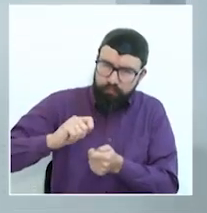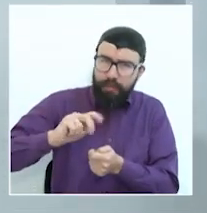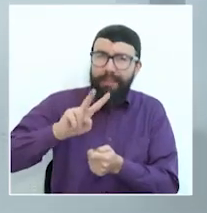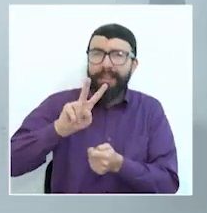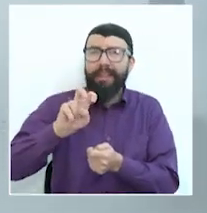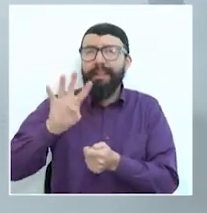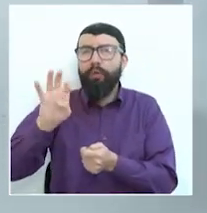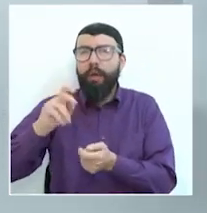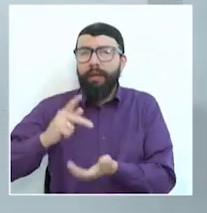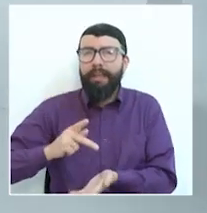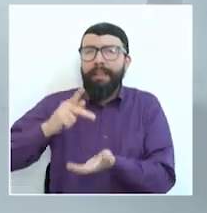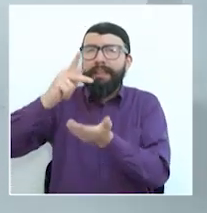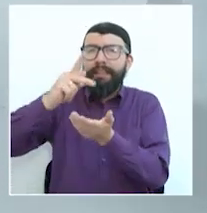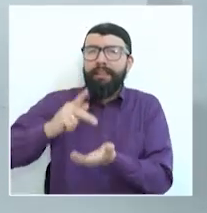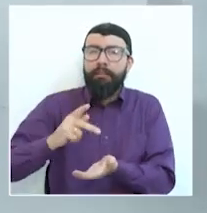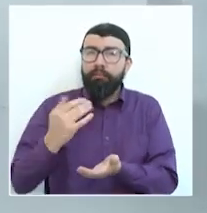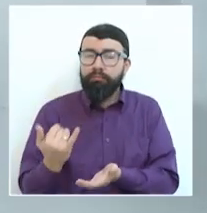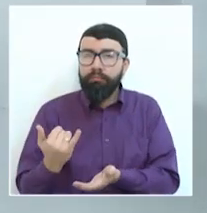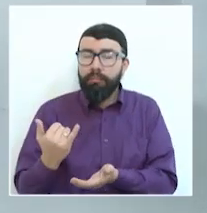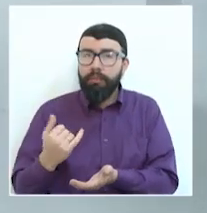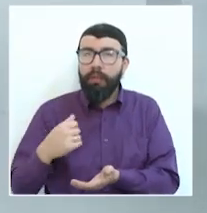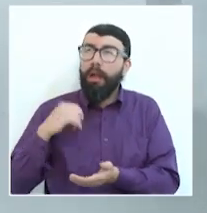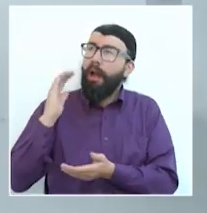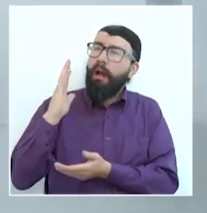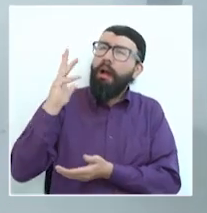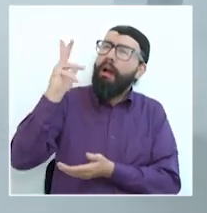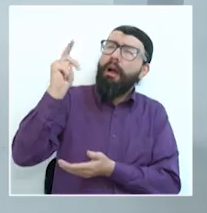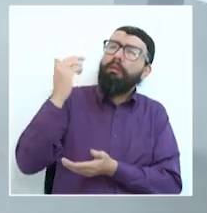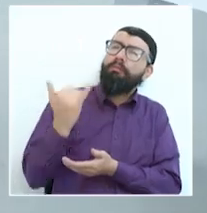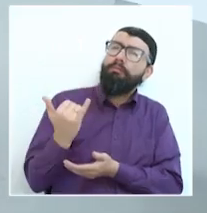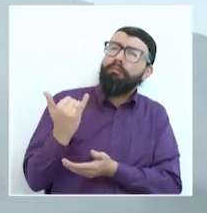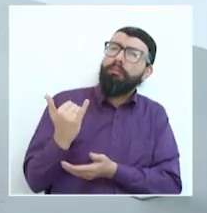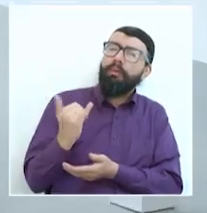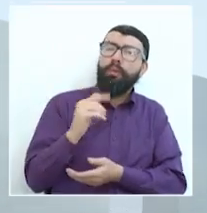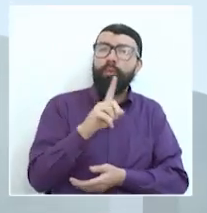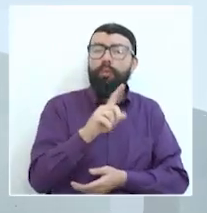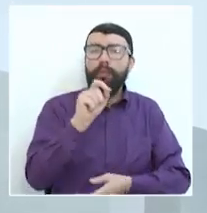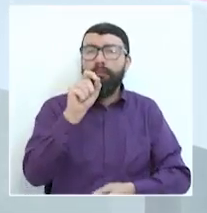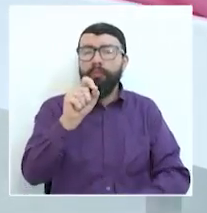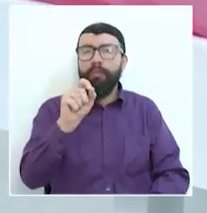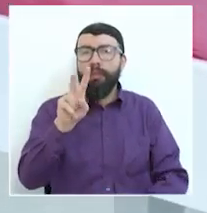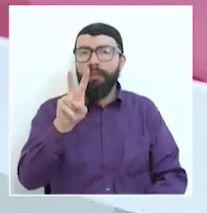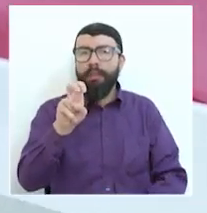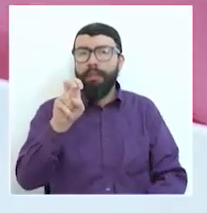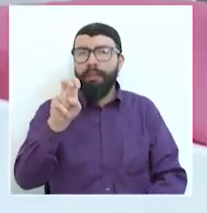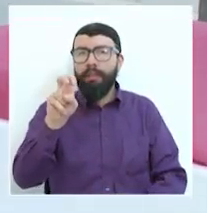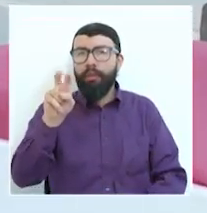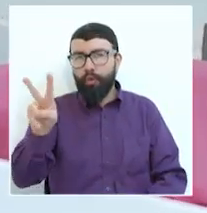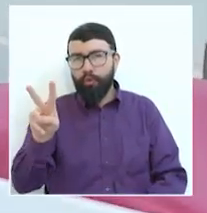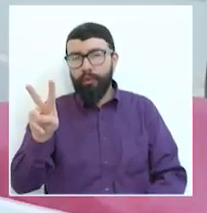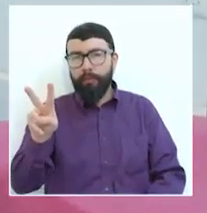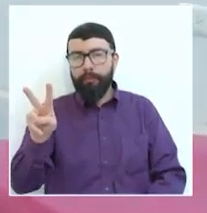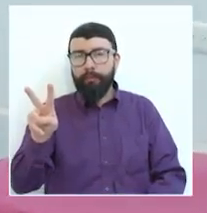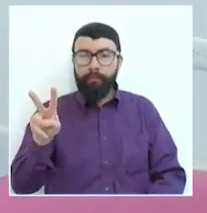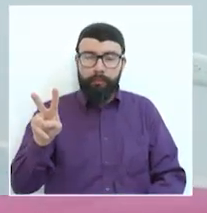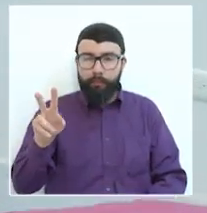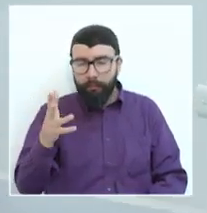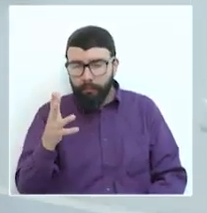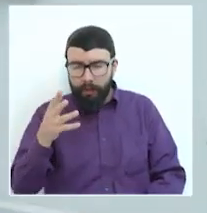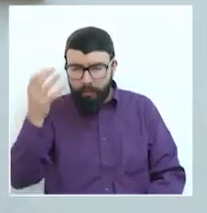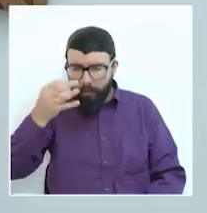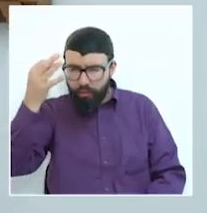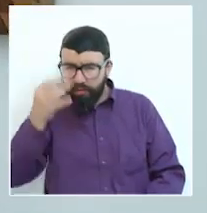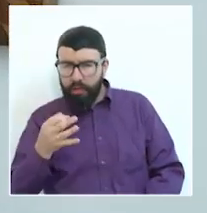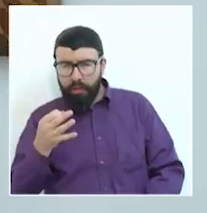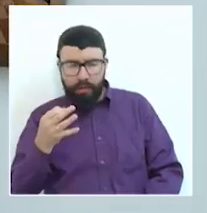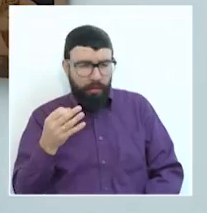79 kilogramos y tiene una estatura de 1,72 más o menos. De 1,72. Si hacemos la